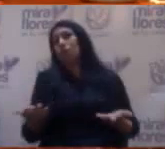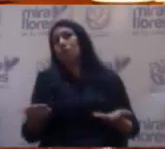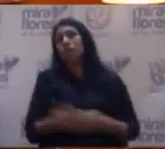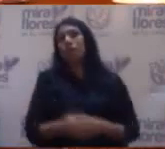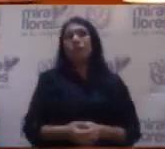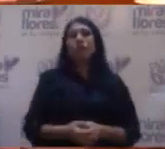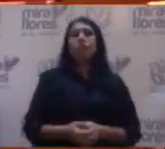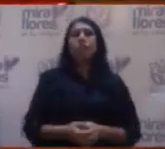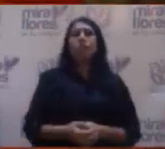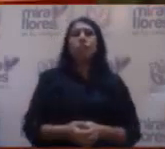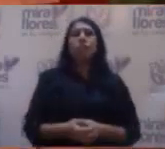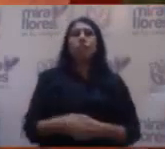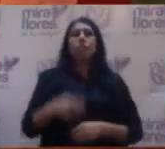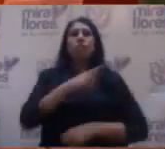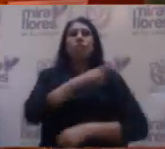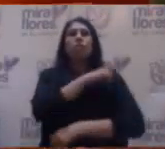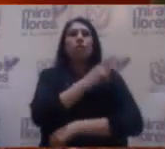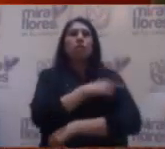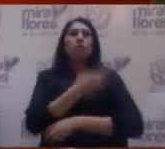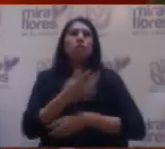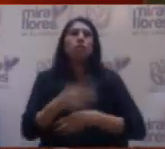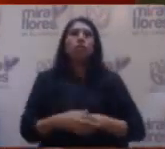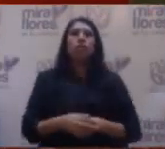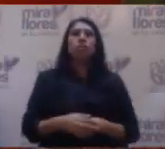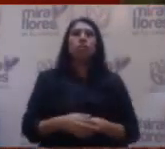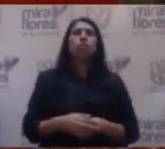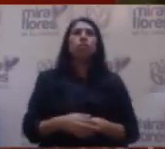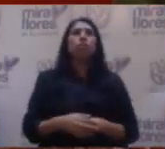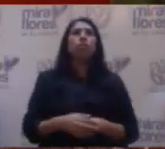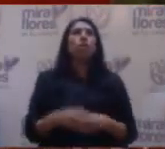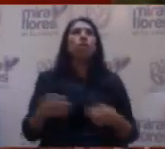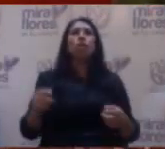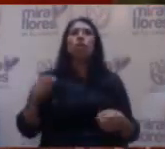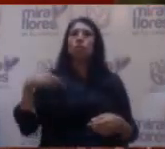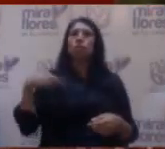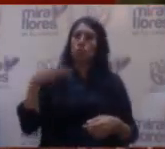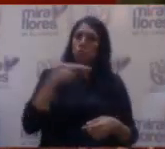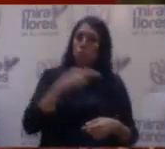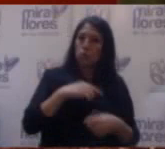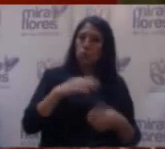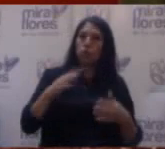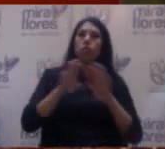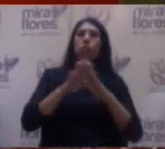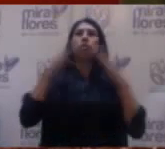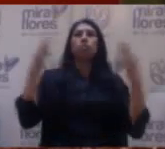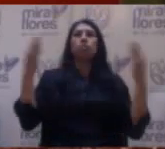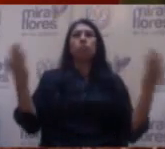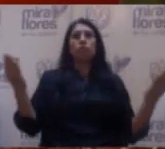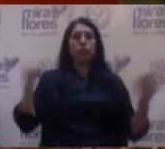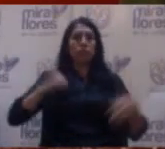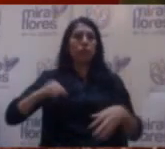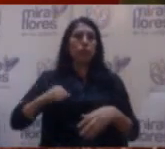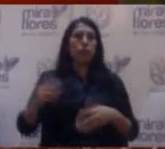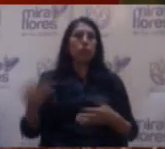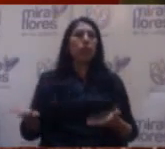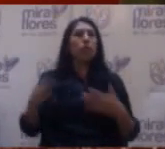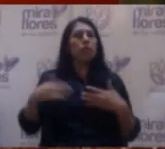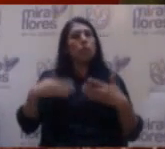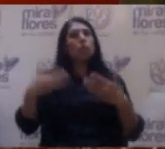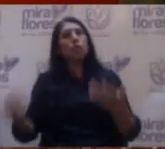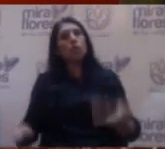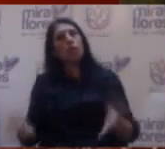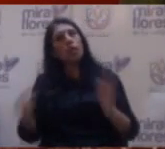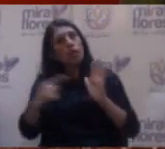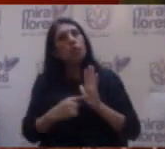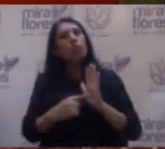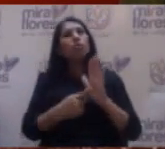han tenido los 2 regidores, ¿no? Nosotros tenemos las puertas abiertas aquí en la municipalidad para poder